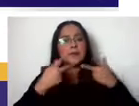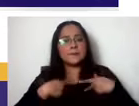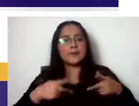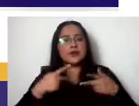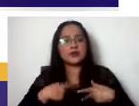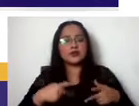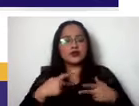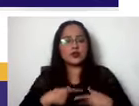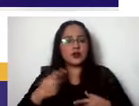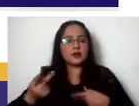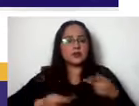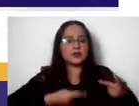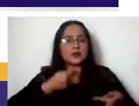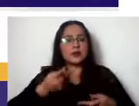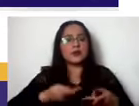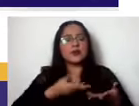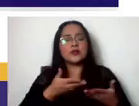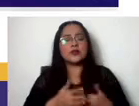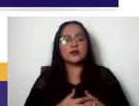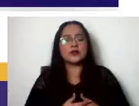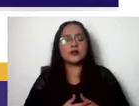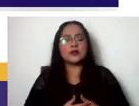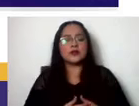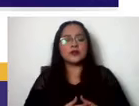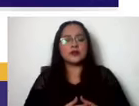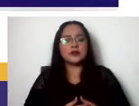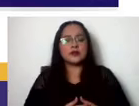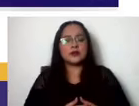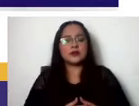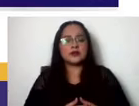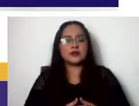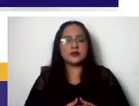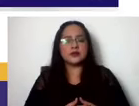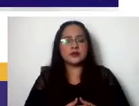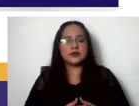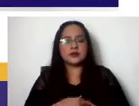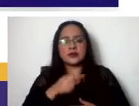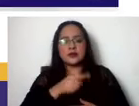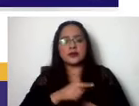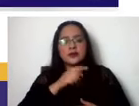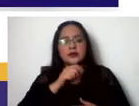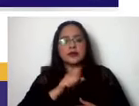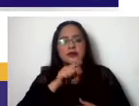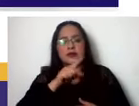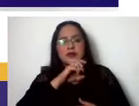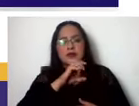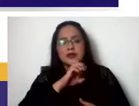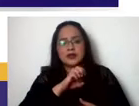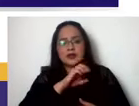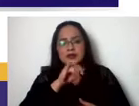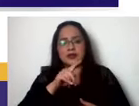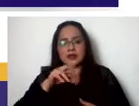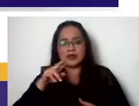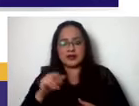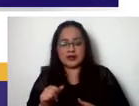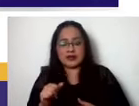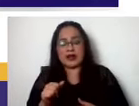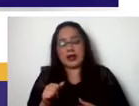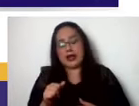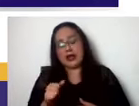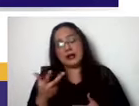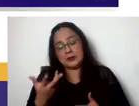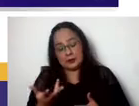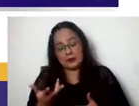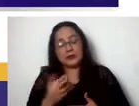tenga interés en que Alejandra nos conteste, para que no se convierta, porque nos podríamos ir a tomar un café muy a